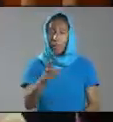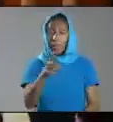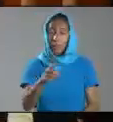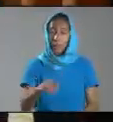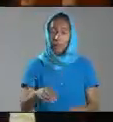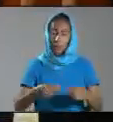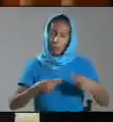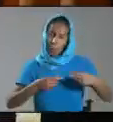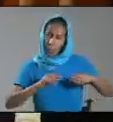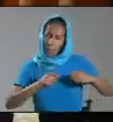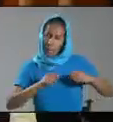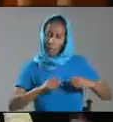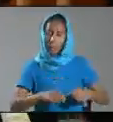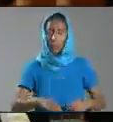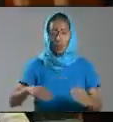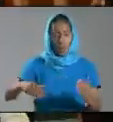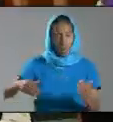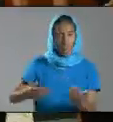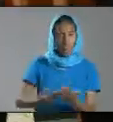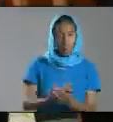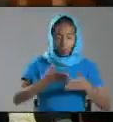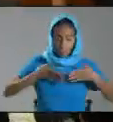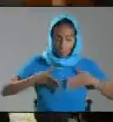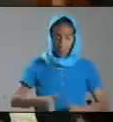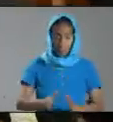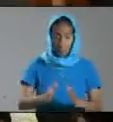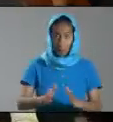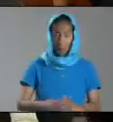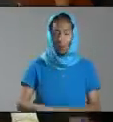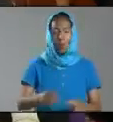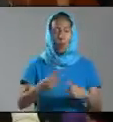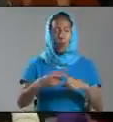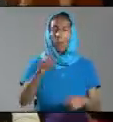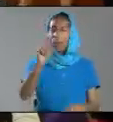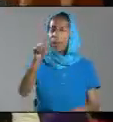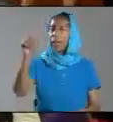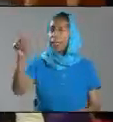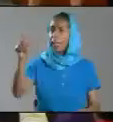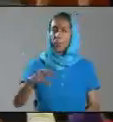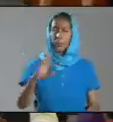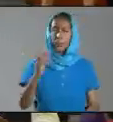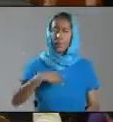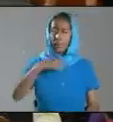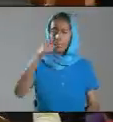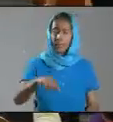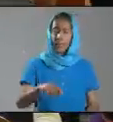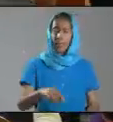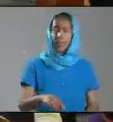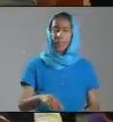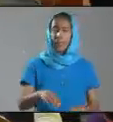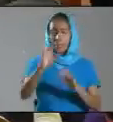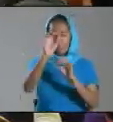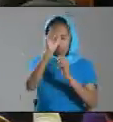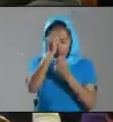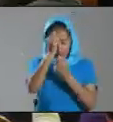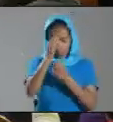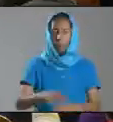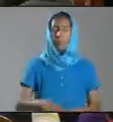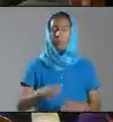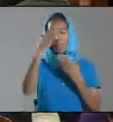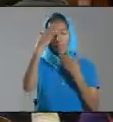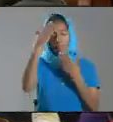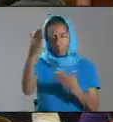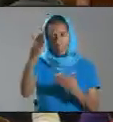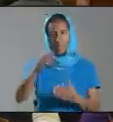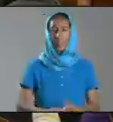milagro maravilloso del nuevo nacimiento. Por aquellos, Señor, que hoy se están reconciliando contigo, Señor, gracias, Padre,